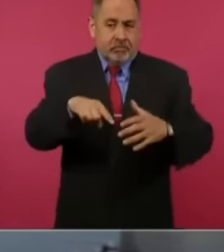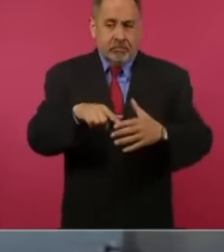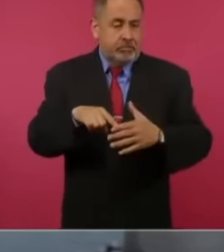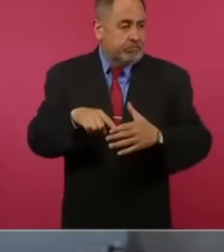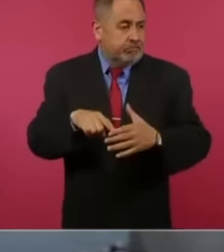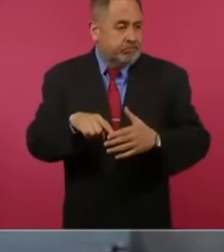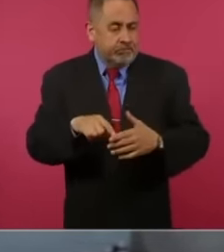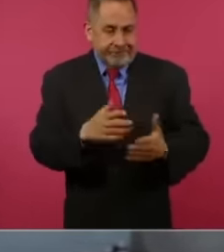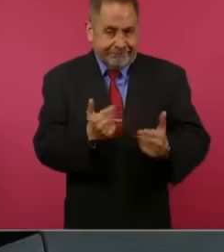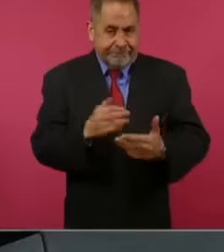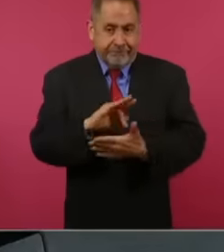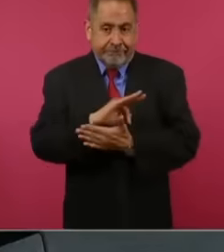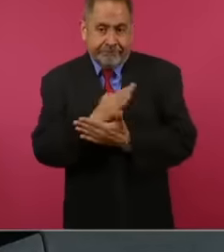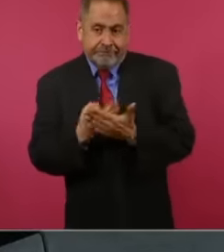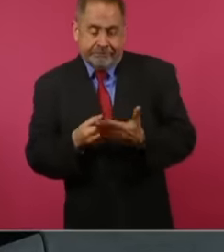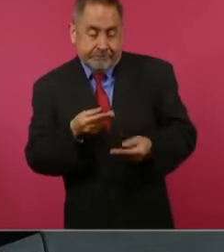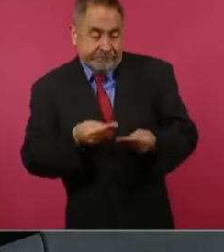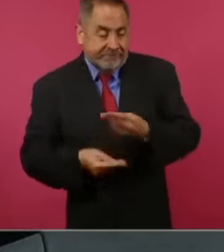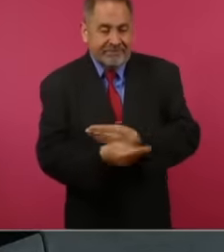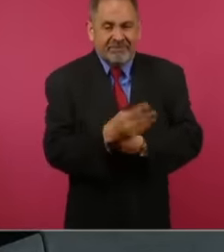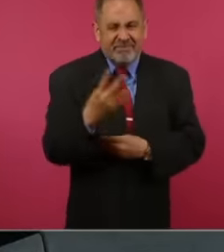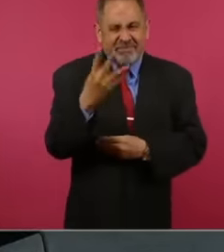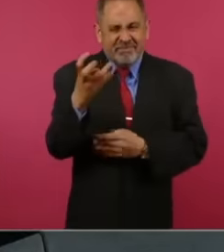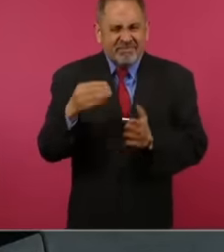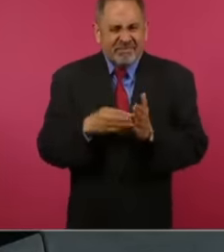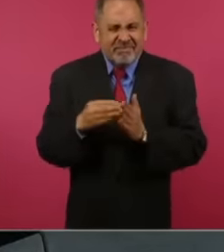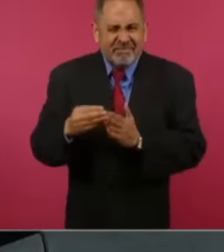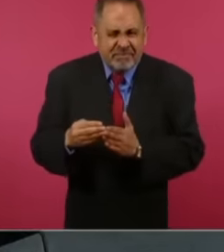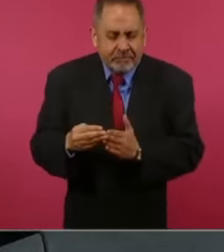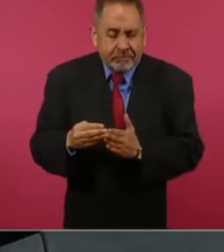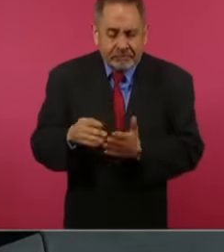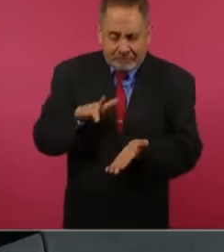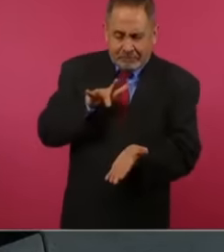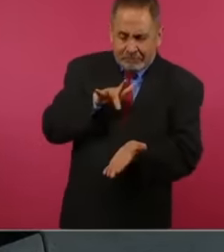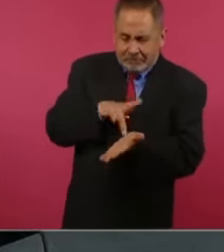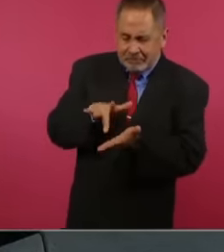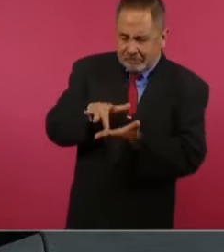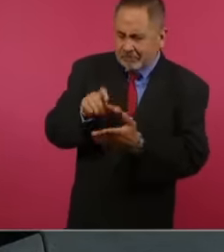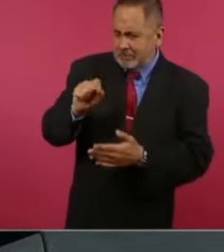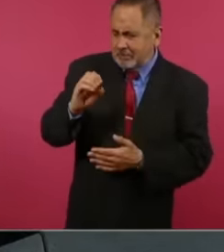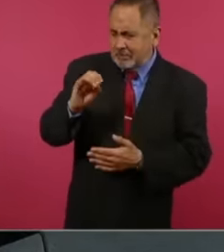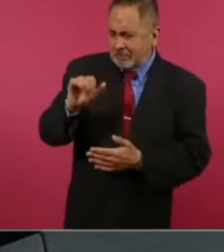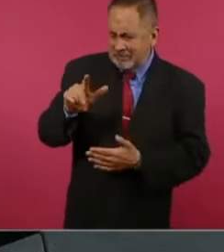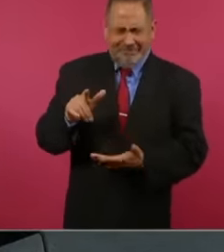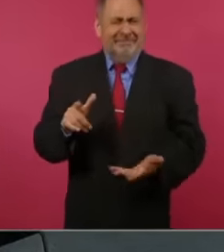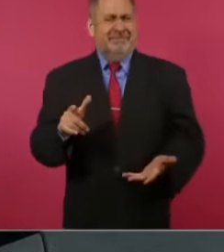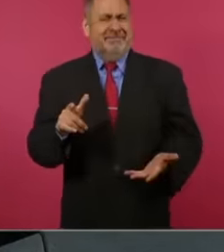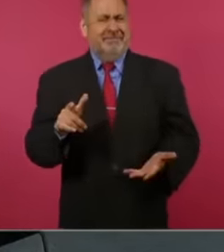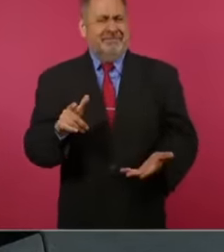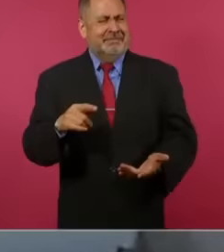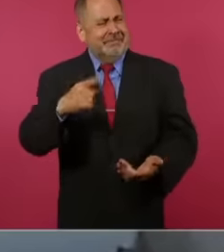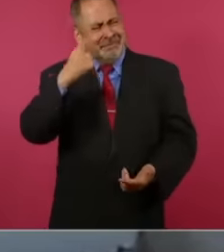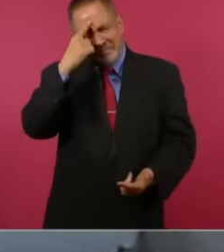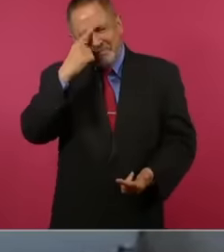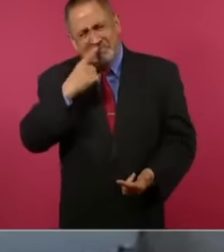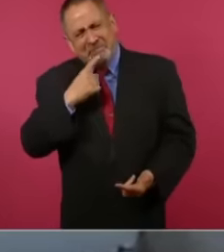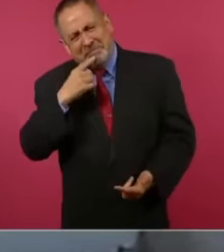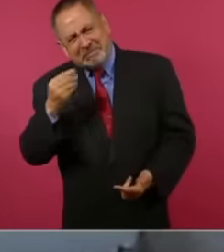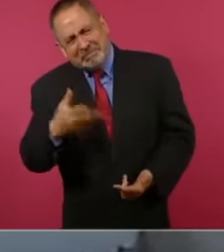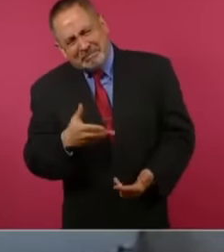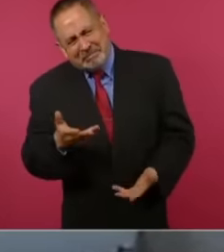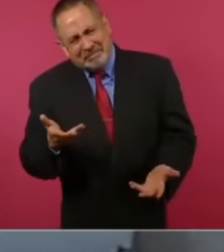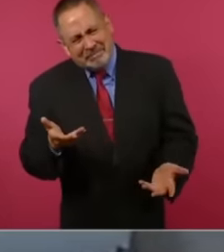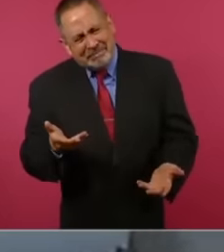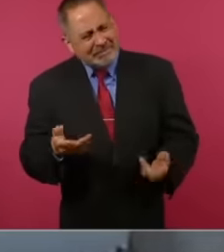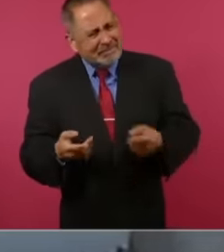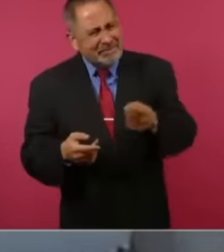facturaron, pidió la facturación de 400 millones, ¿sabe de qué? De apoyos sociales, presidente. O sea, son cínicos